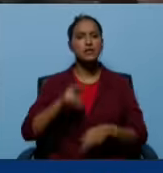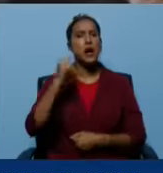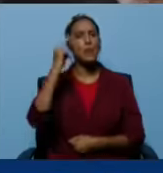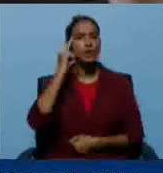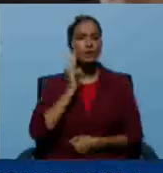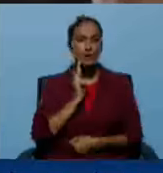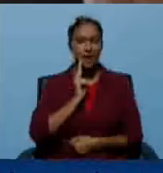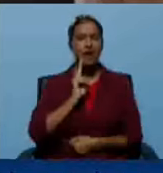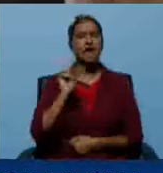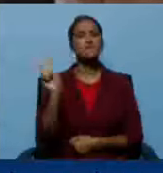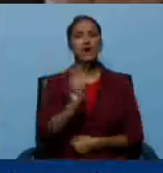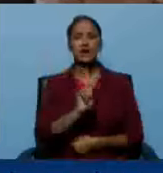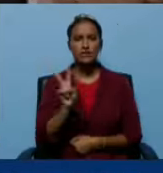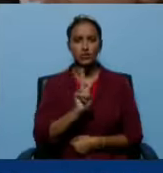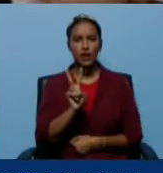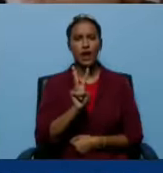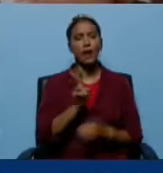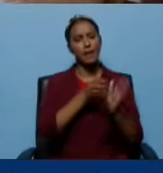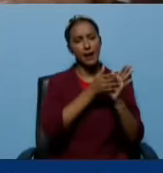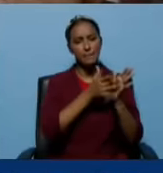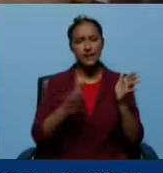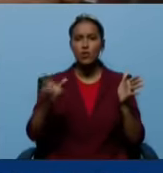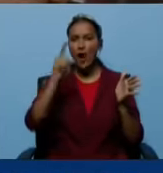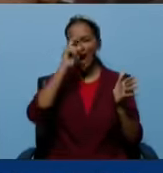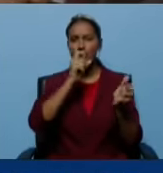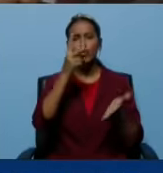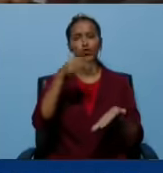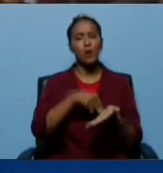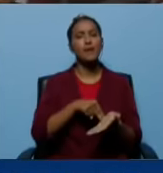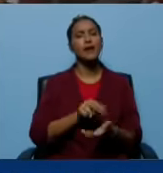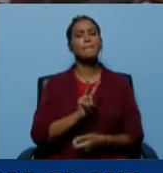el período constitucional